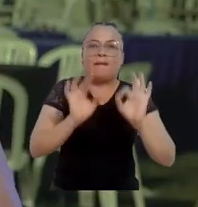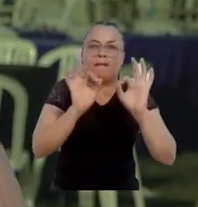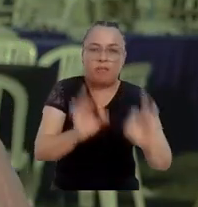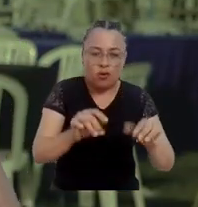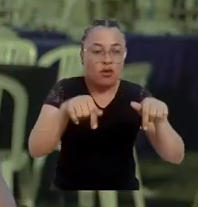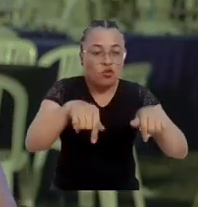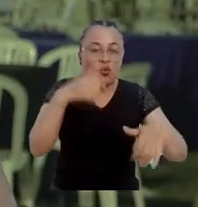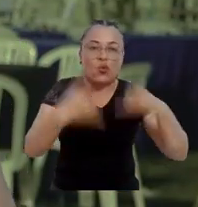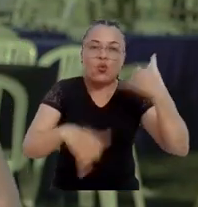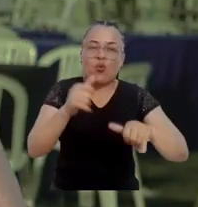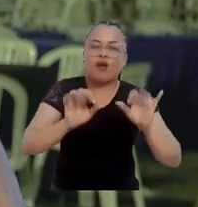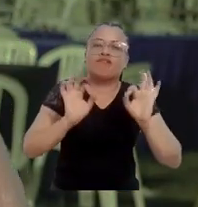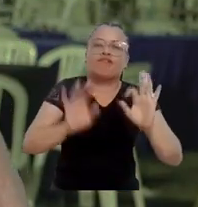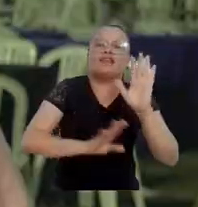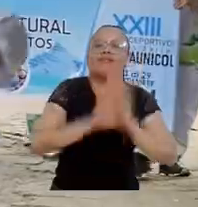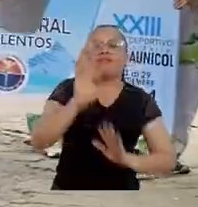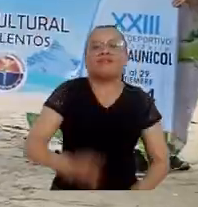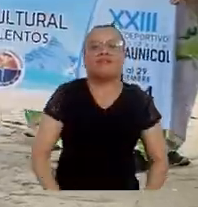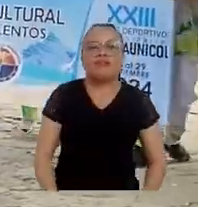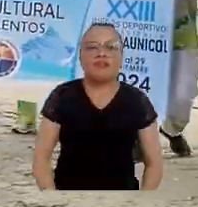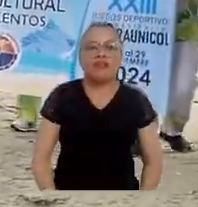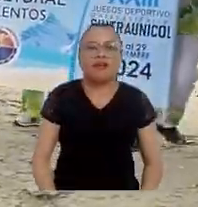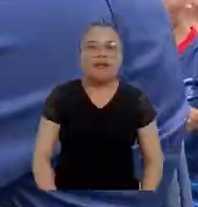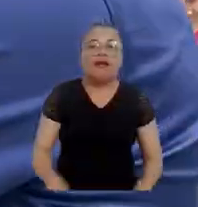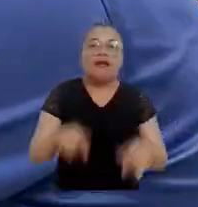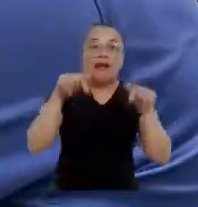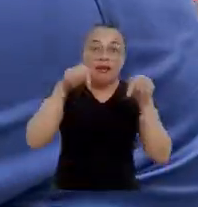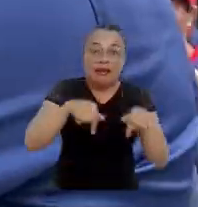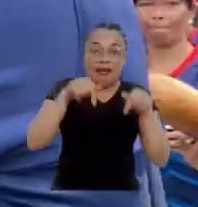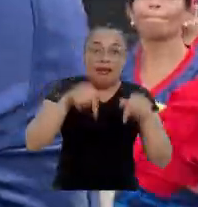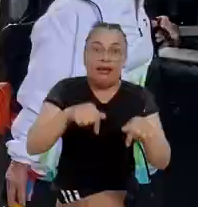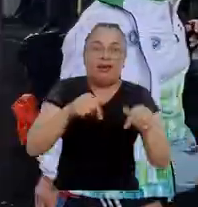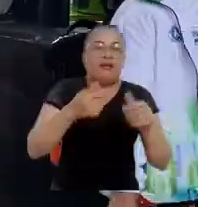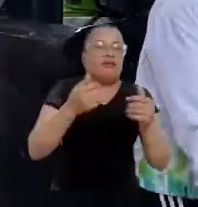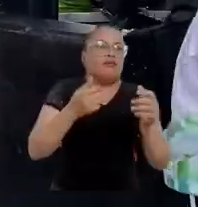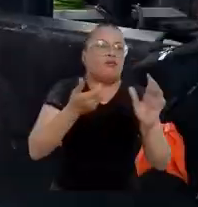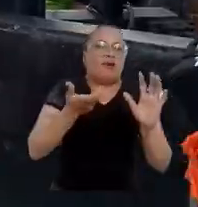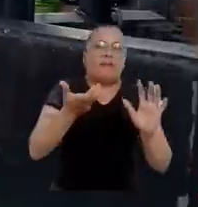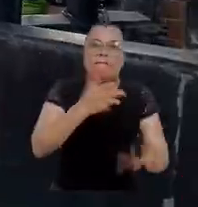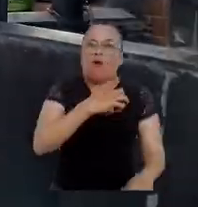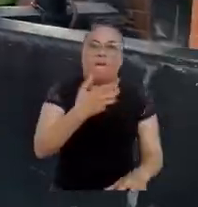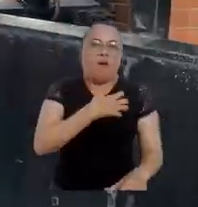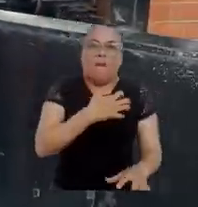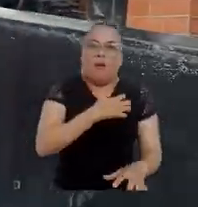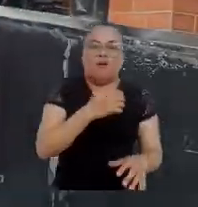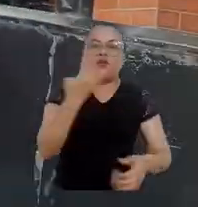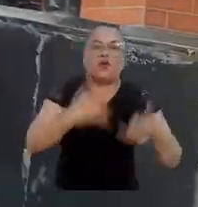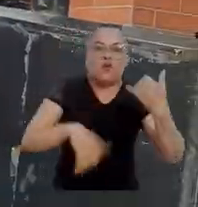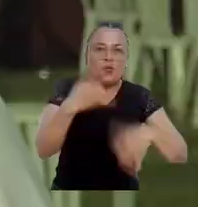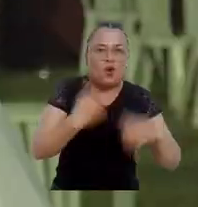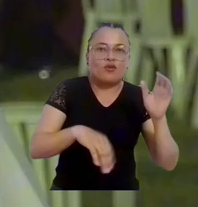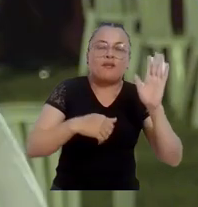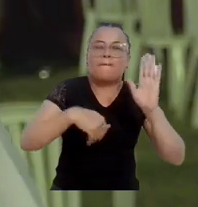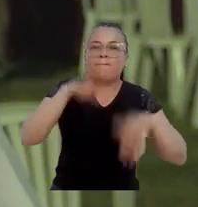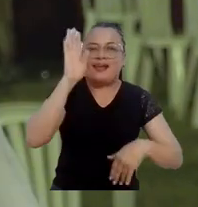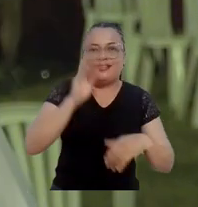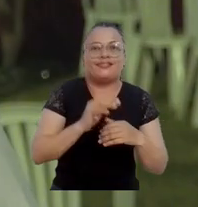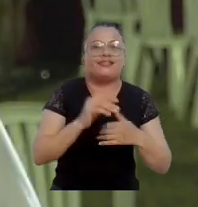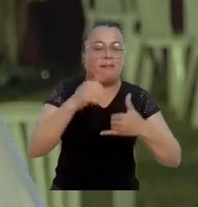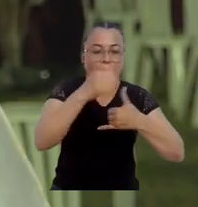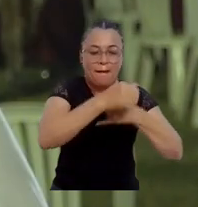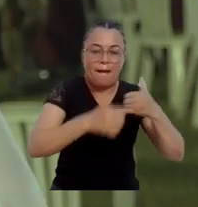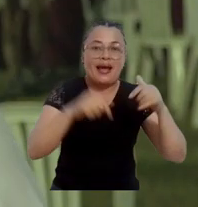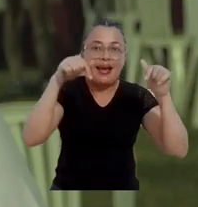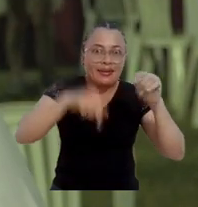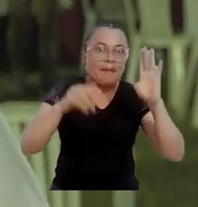general contribuimos a que estos juegos sean todo un éxito. Un 10-10. Acaban de romper el récord de los juegos de Intra